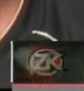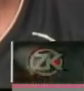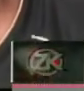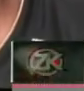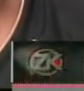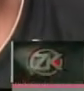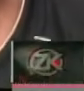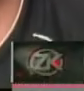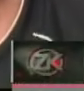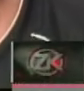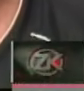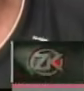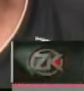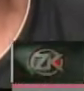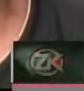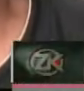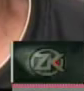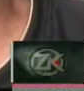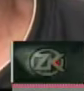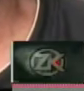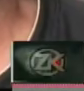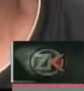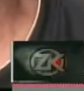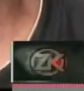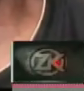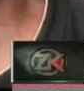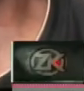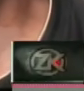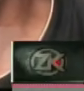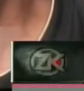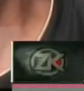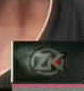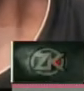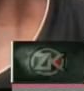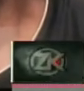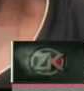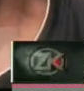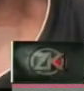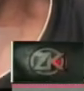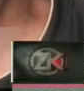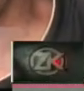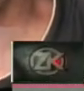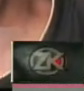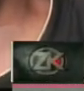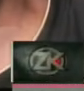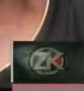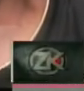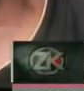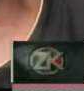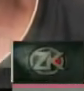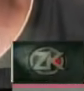El boxeo es un arte. Y que se ven